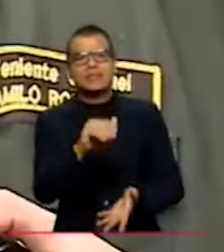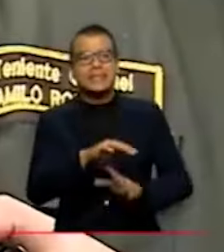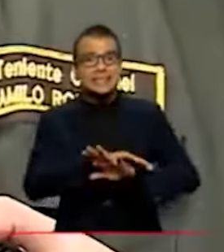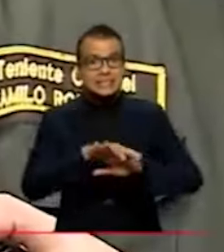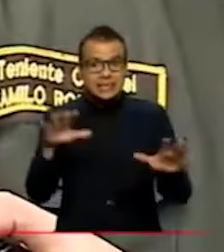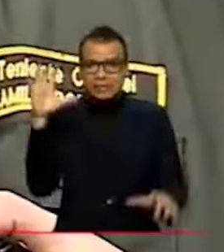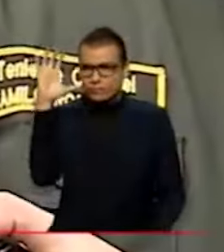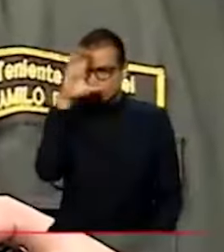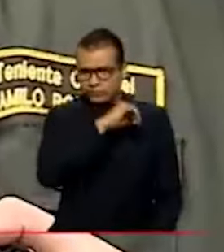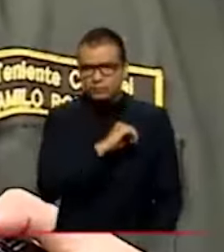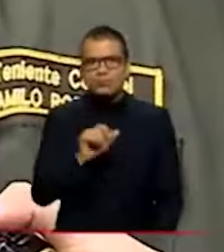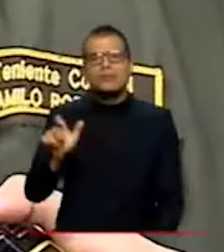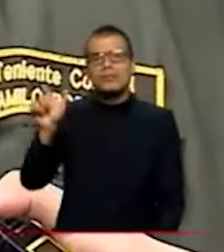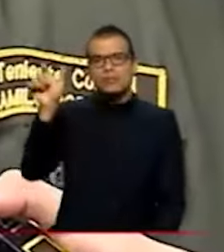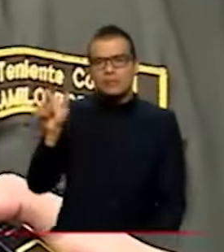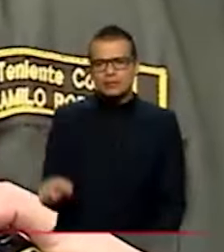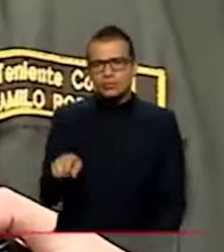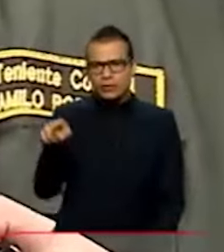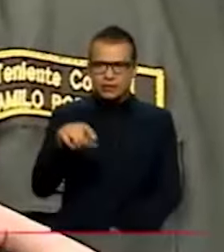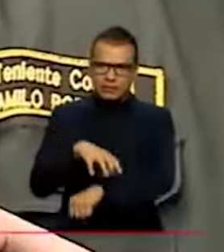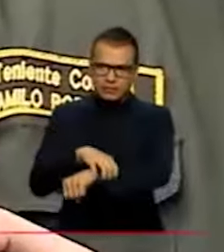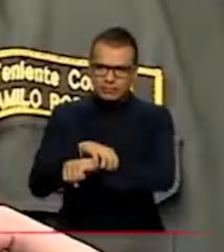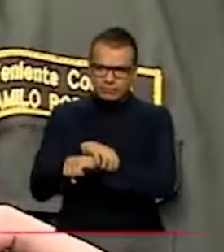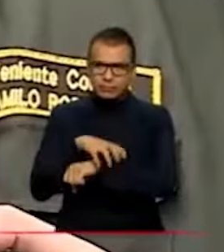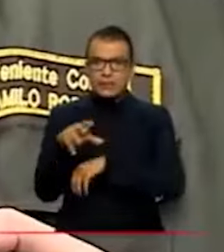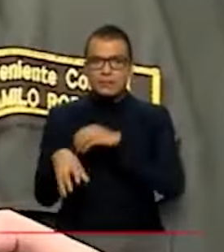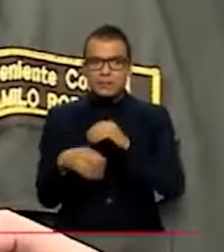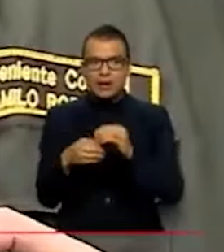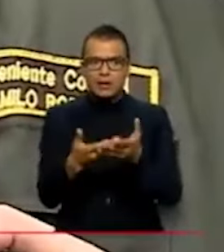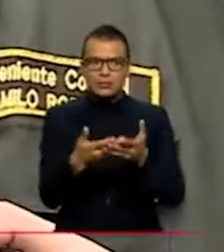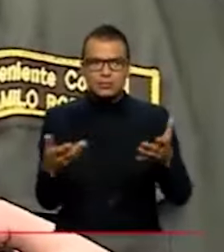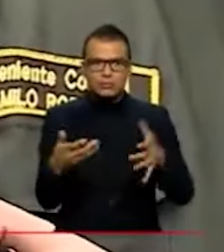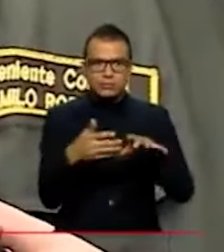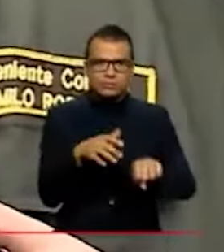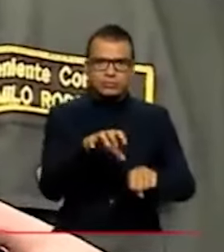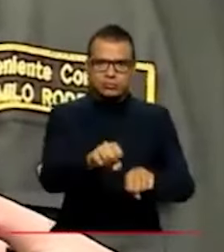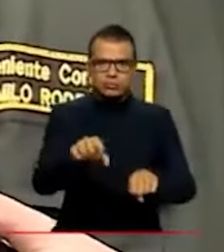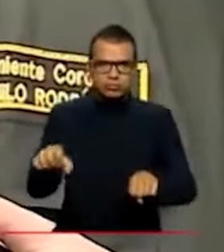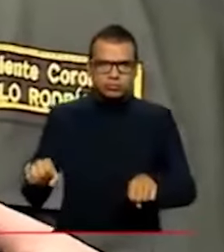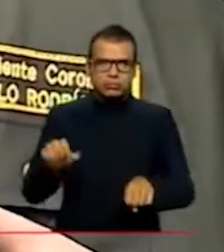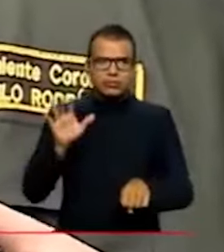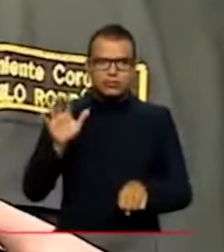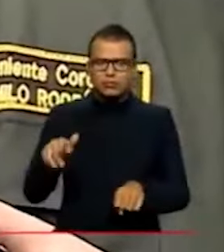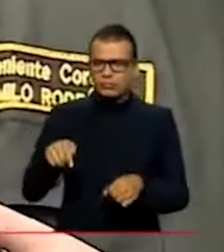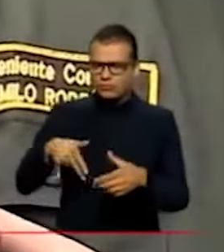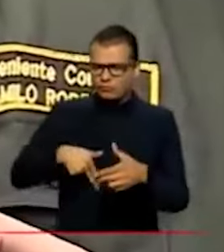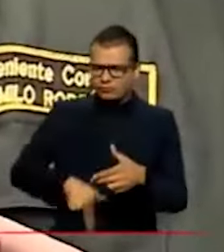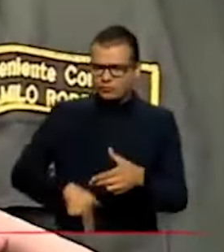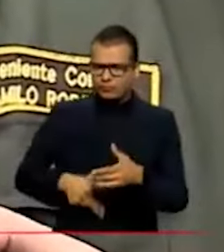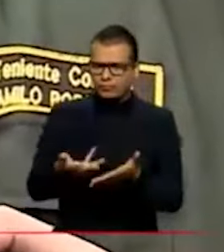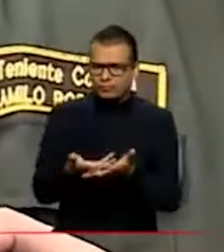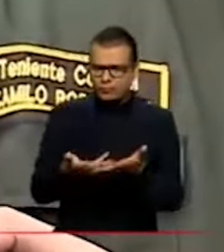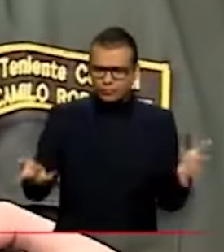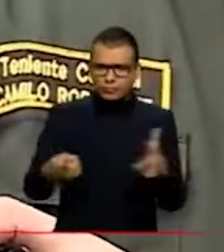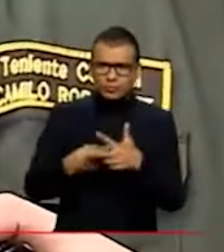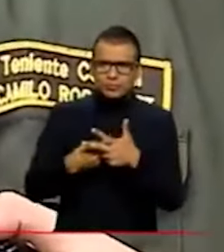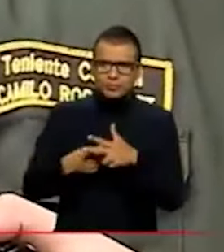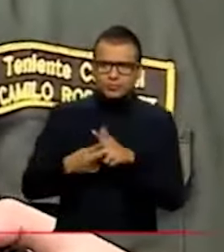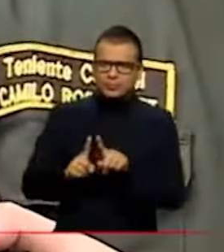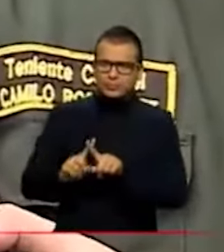Esas partes que se incautan así son como varillas guías, cerrojos, empuñaduras, alzas de